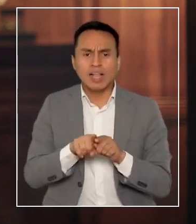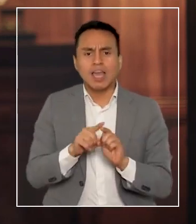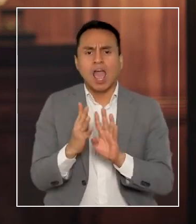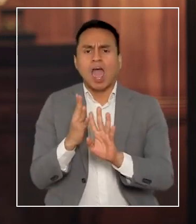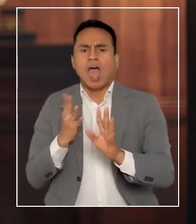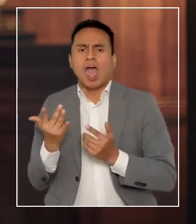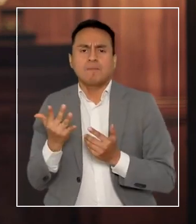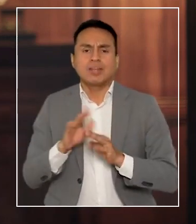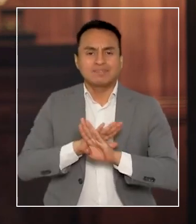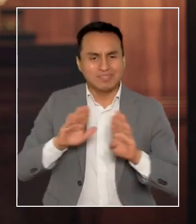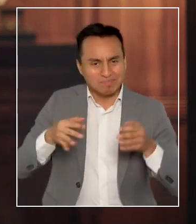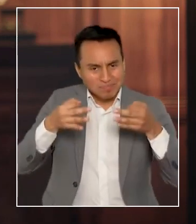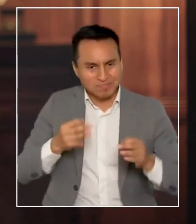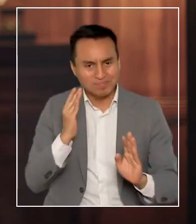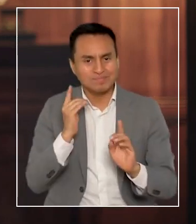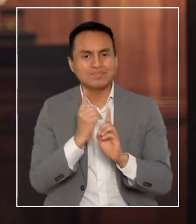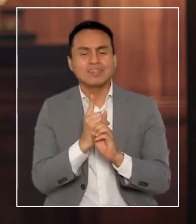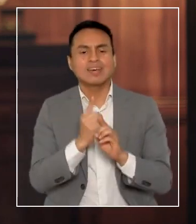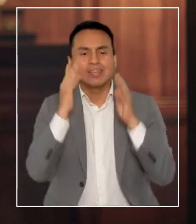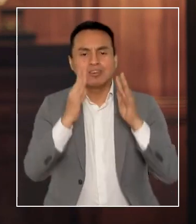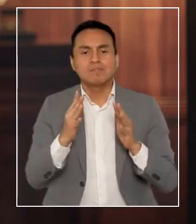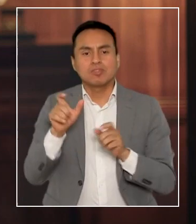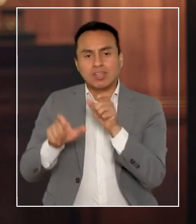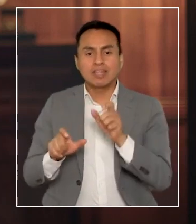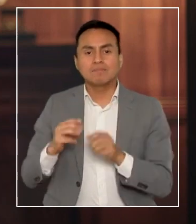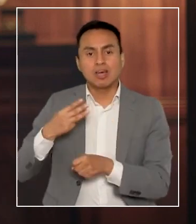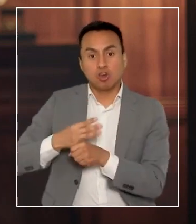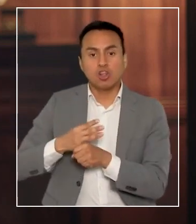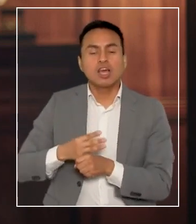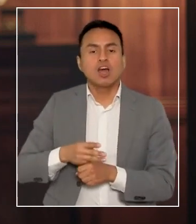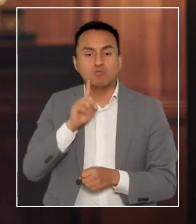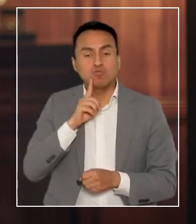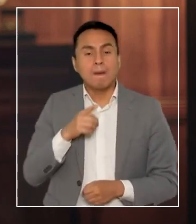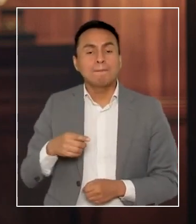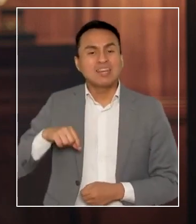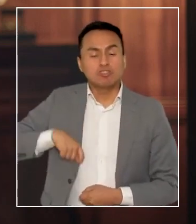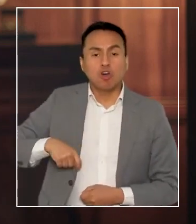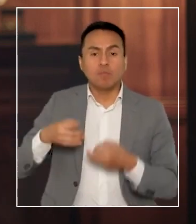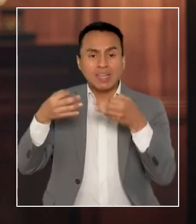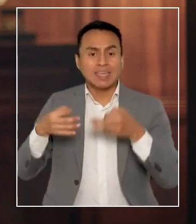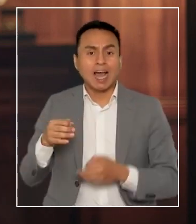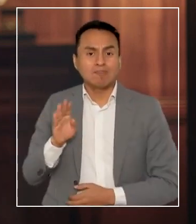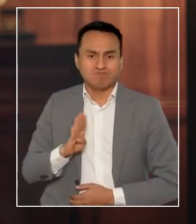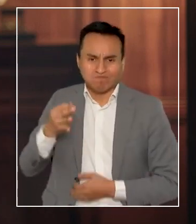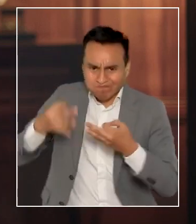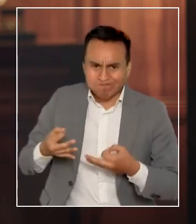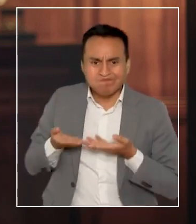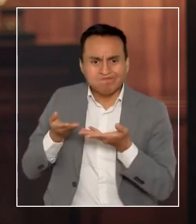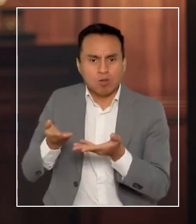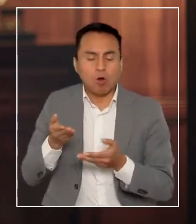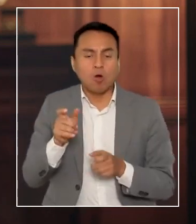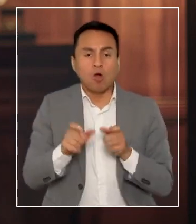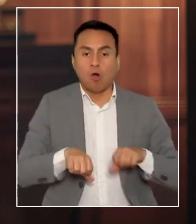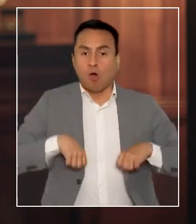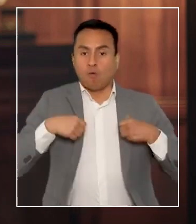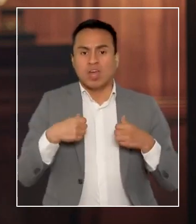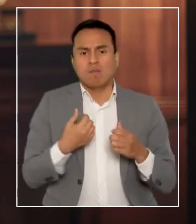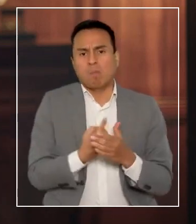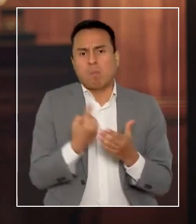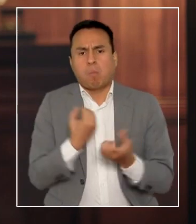lista de espera cada vez que una persona mayor recibe su pensión básica garantizada O cada vez que un joven que había desertado regresa